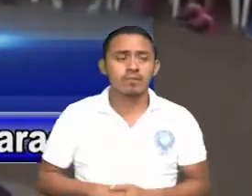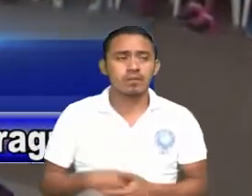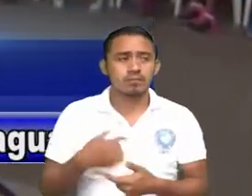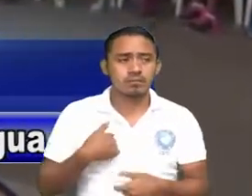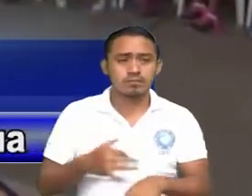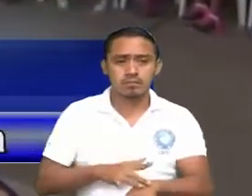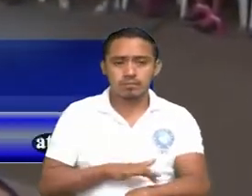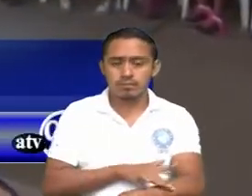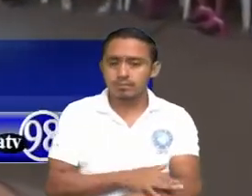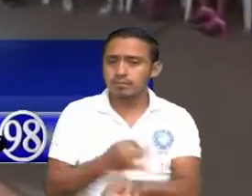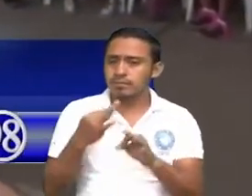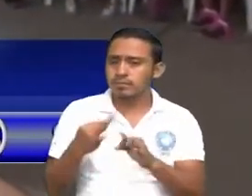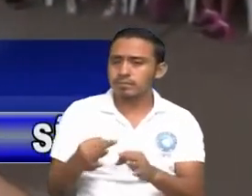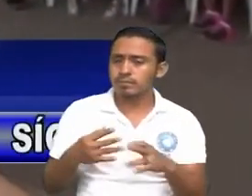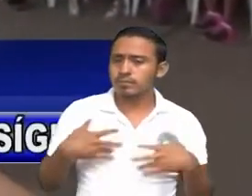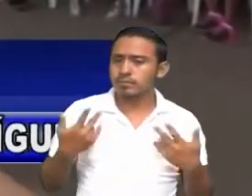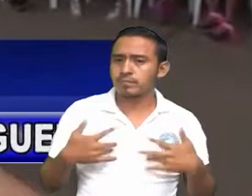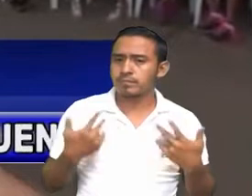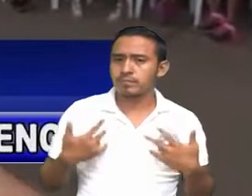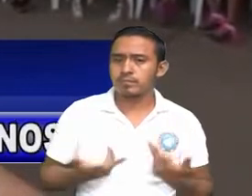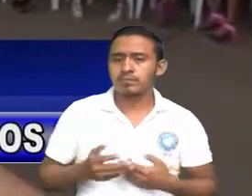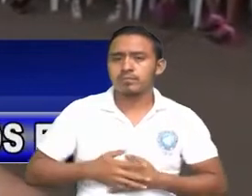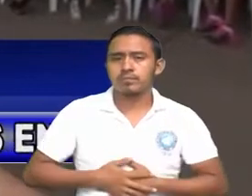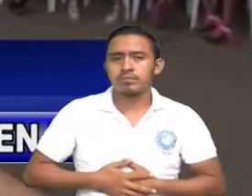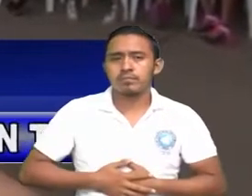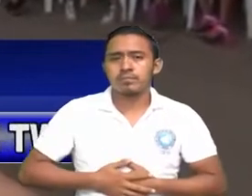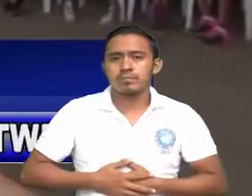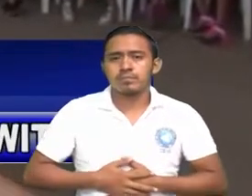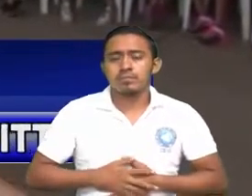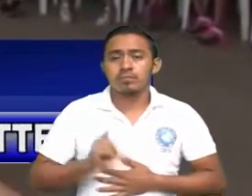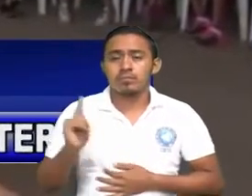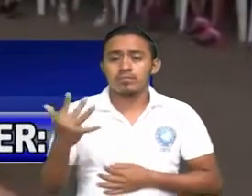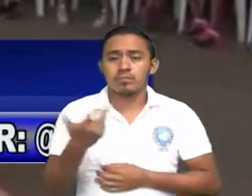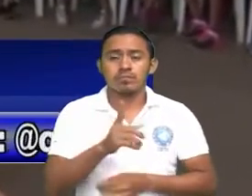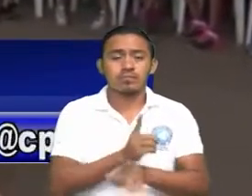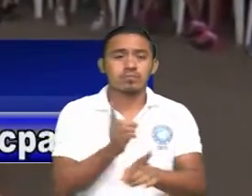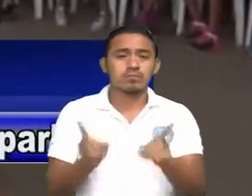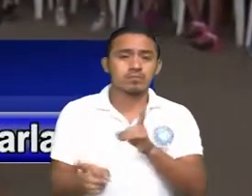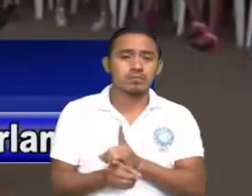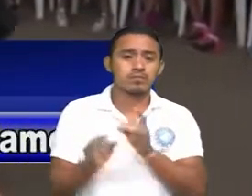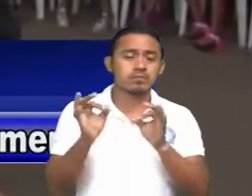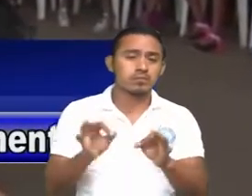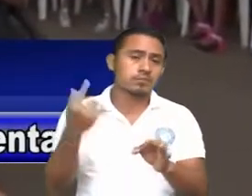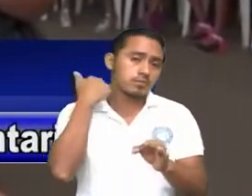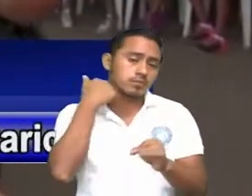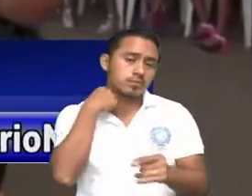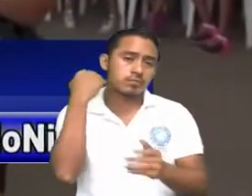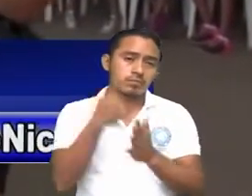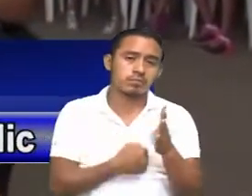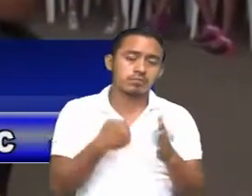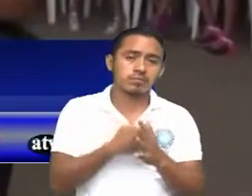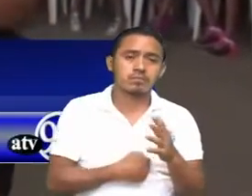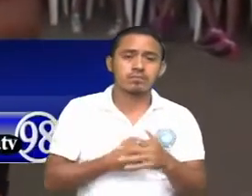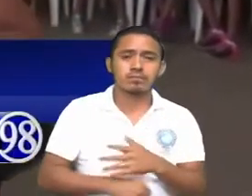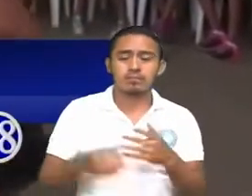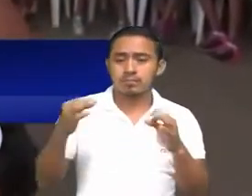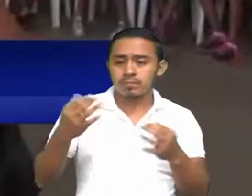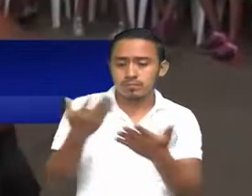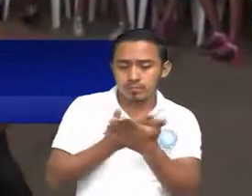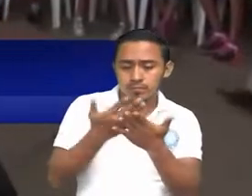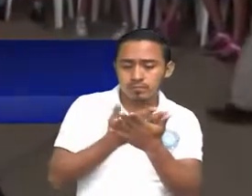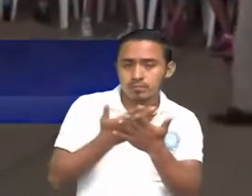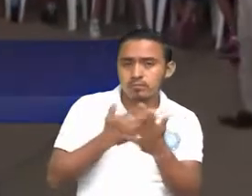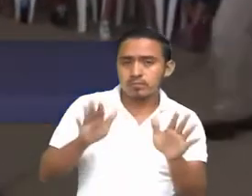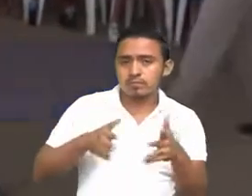muy contenta. Pienso que todos debemos de esforzarnos siempre, dedicarnos a los estudios para